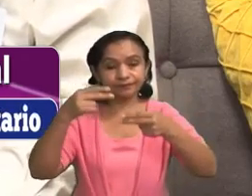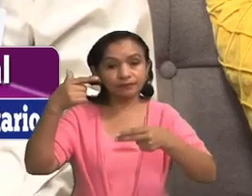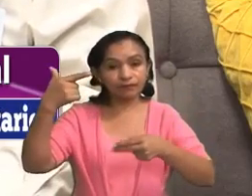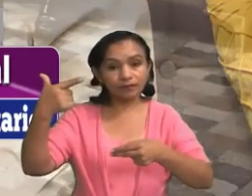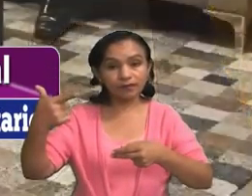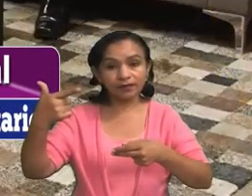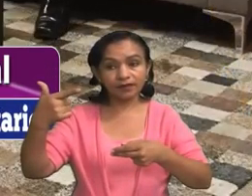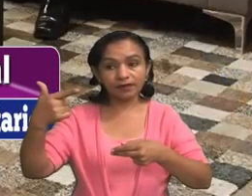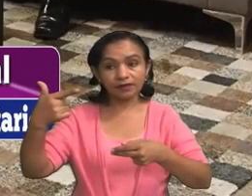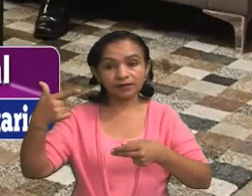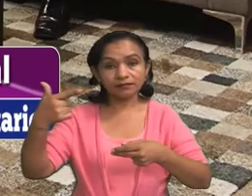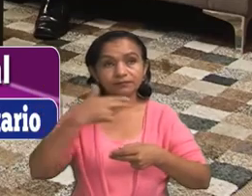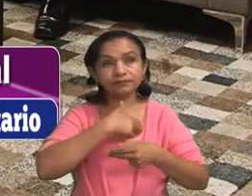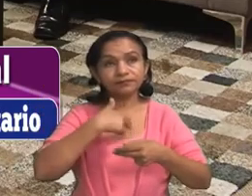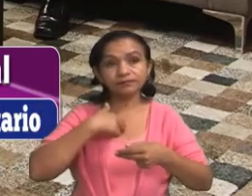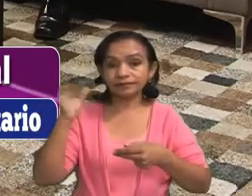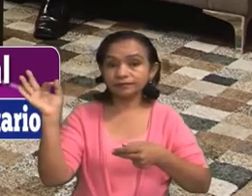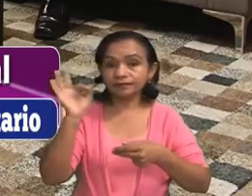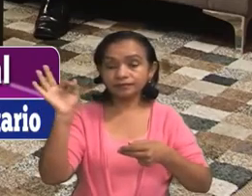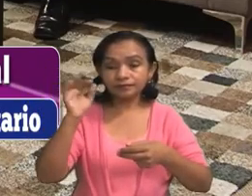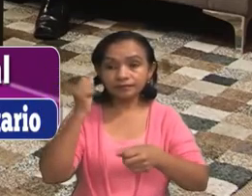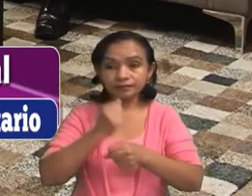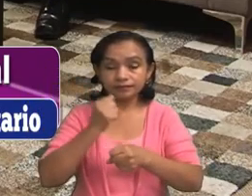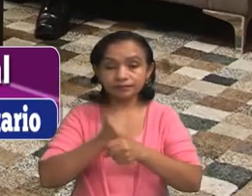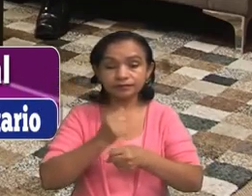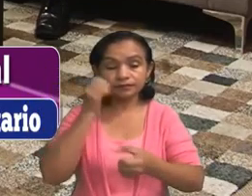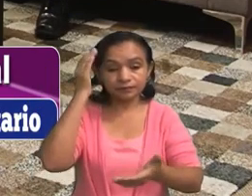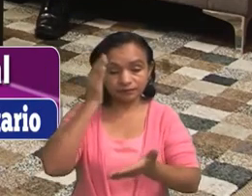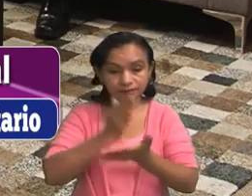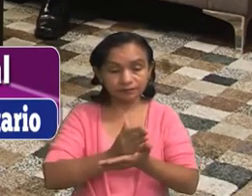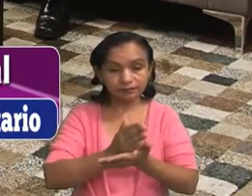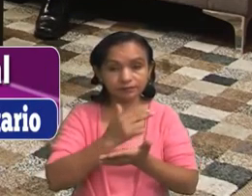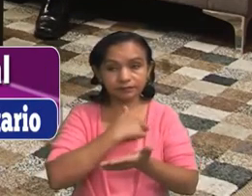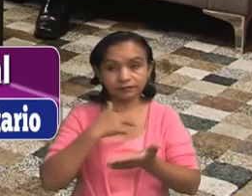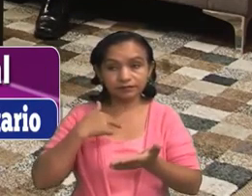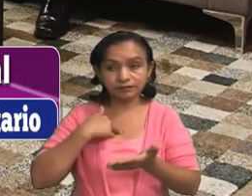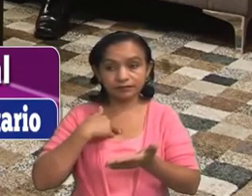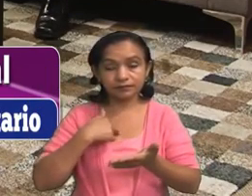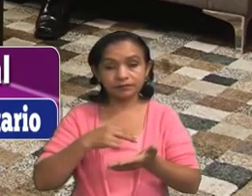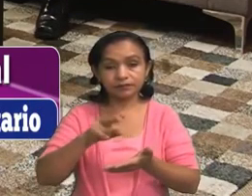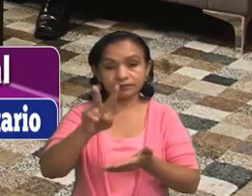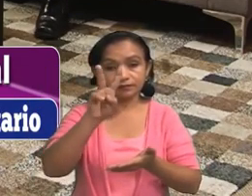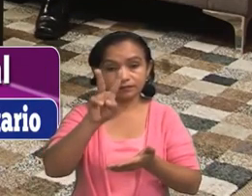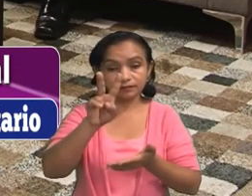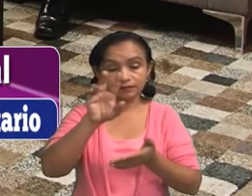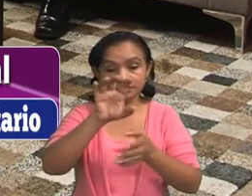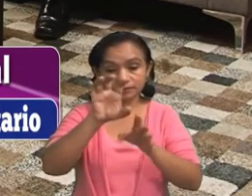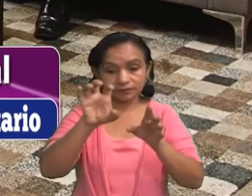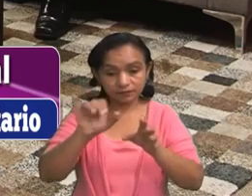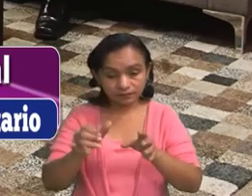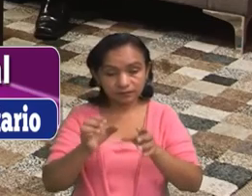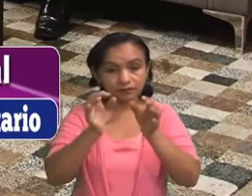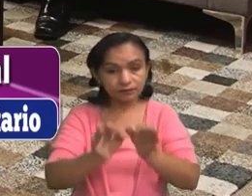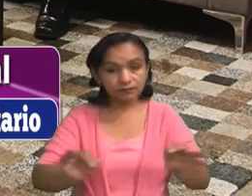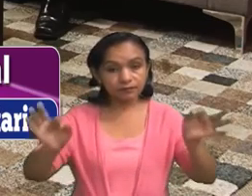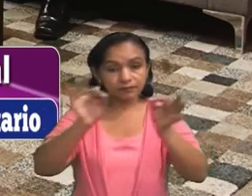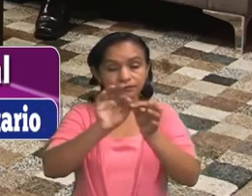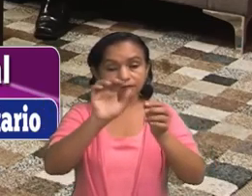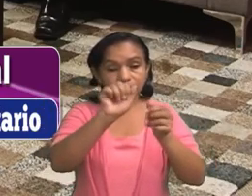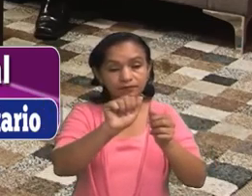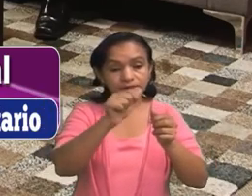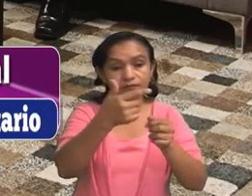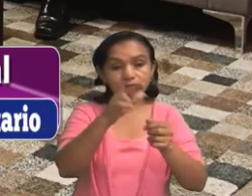este cambio, tiene un cambio metodológico. Decidimos entonces poner 2 ejes fundamentales, que es la